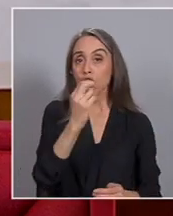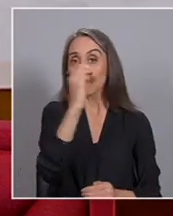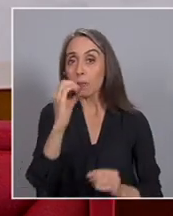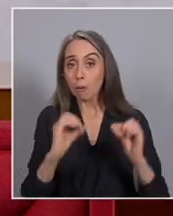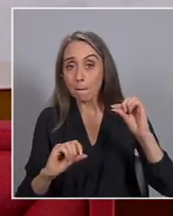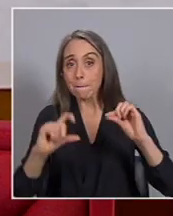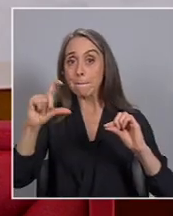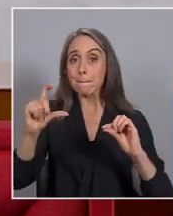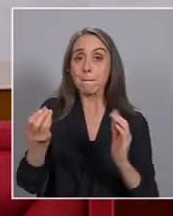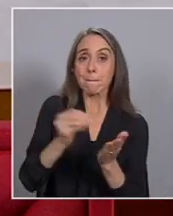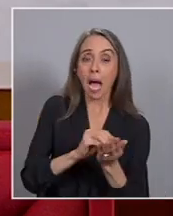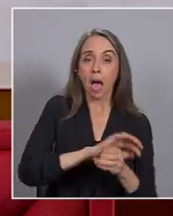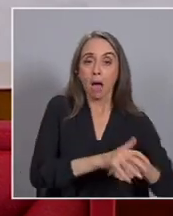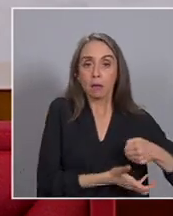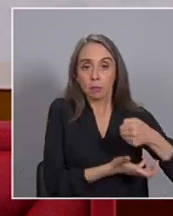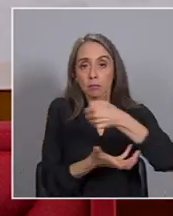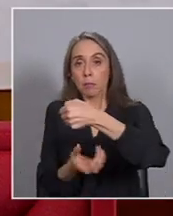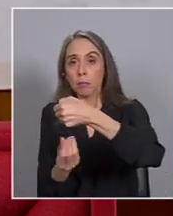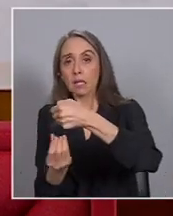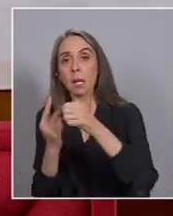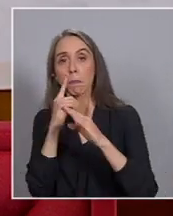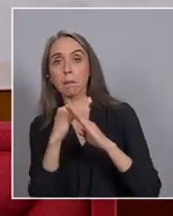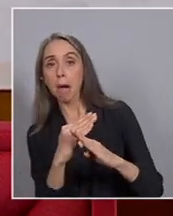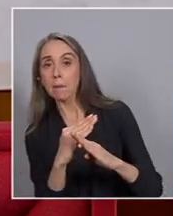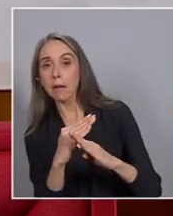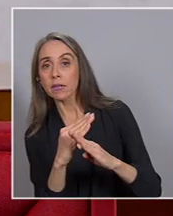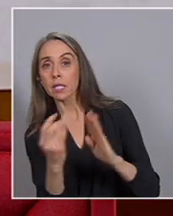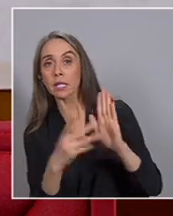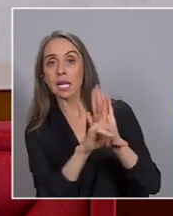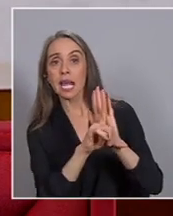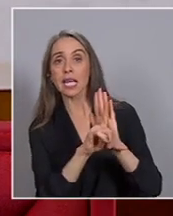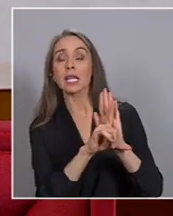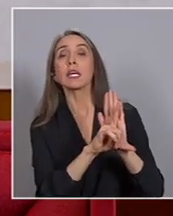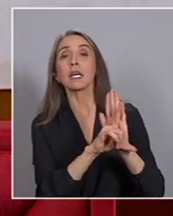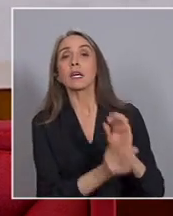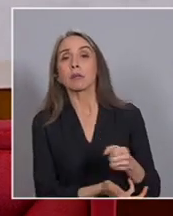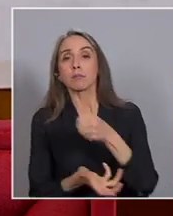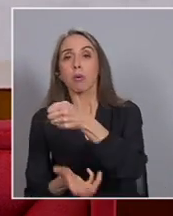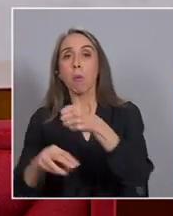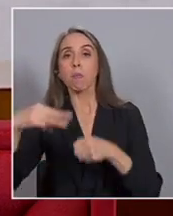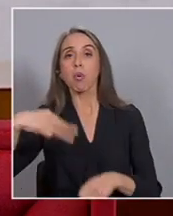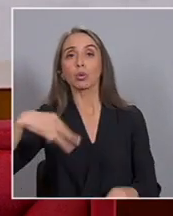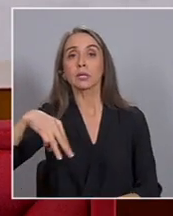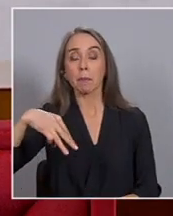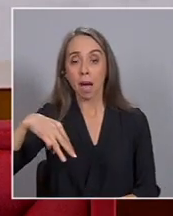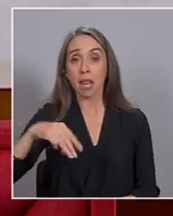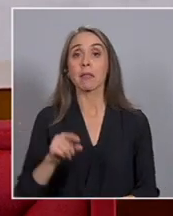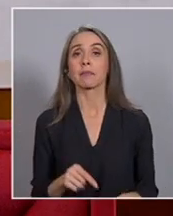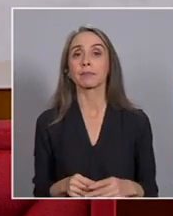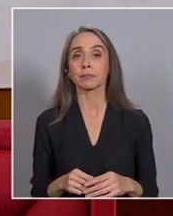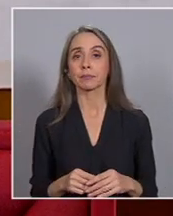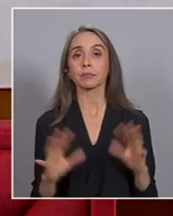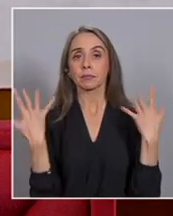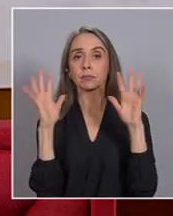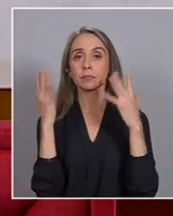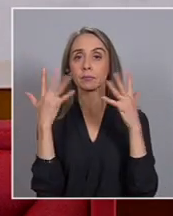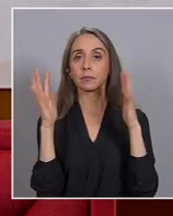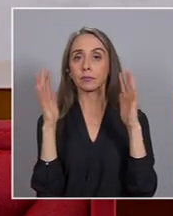1.200% los recursos destinados a la prevención del delito ligados a municipios. Y si se trata